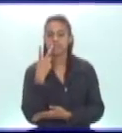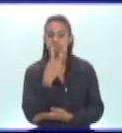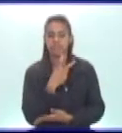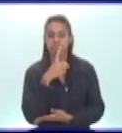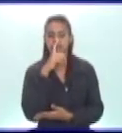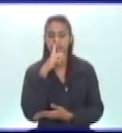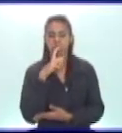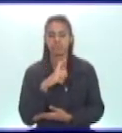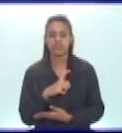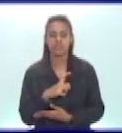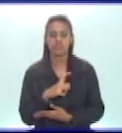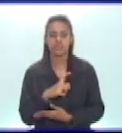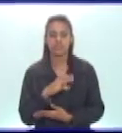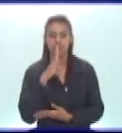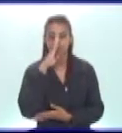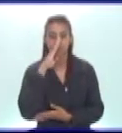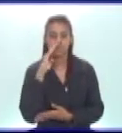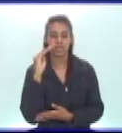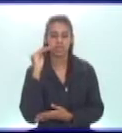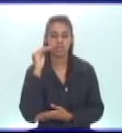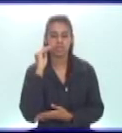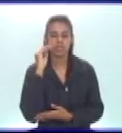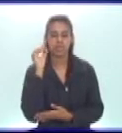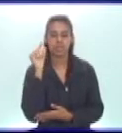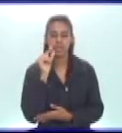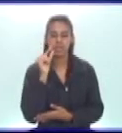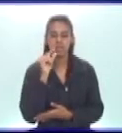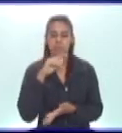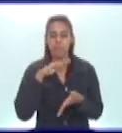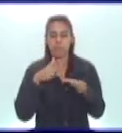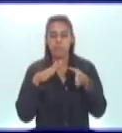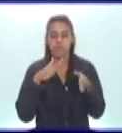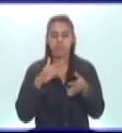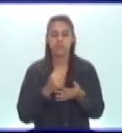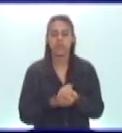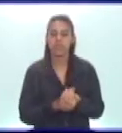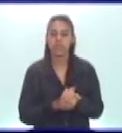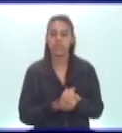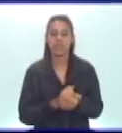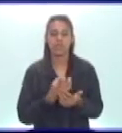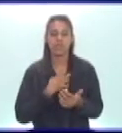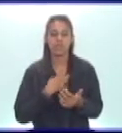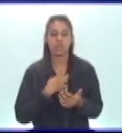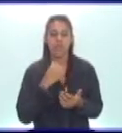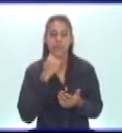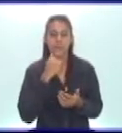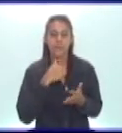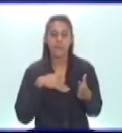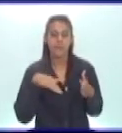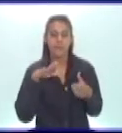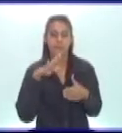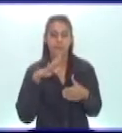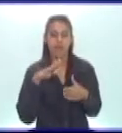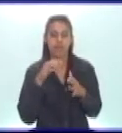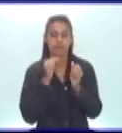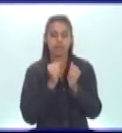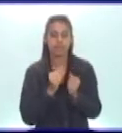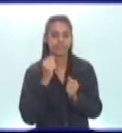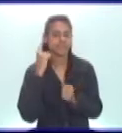caso de los niños hipoacúsicos leves y moderados, por ser los niños que tienen mayores restos